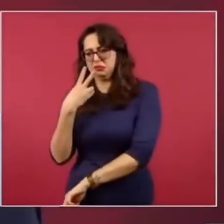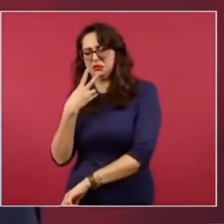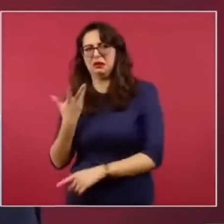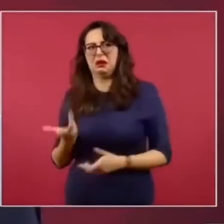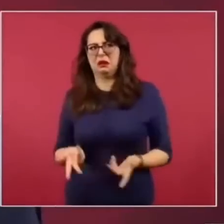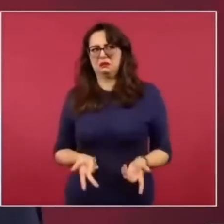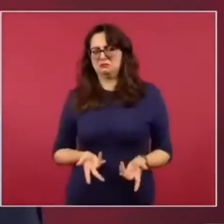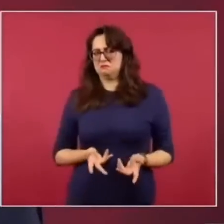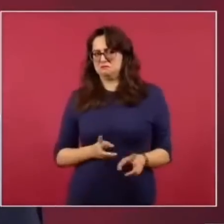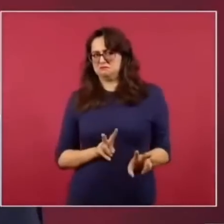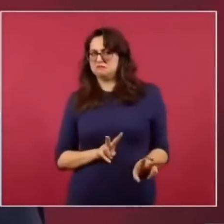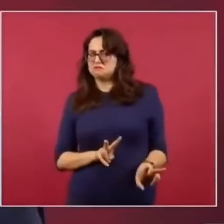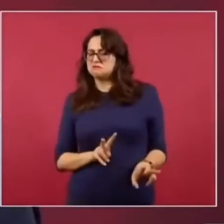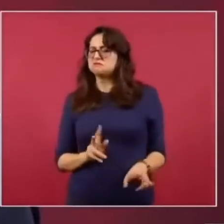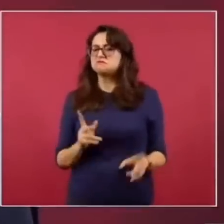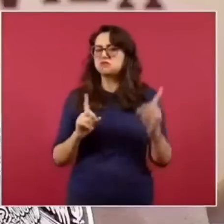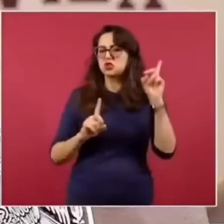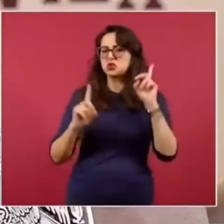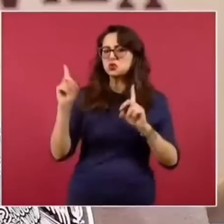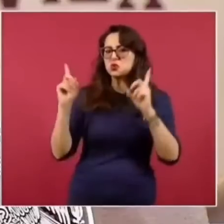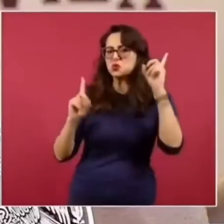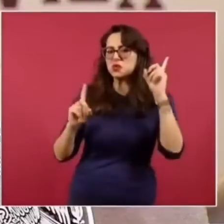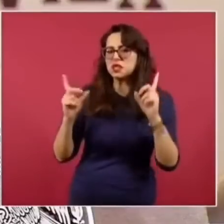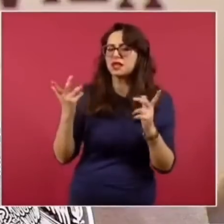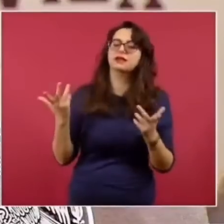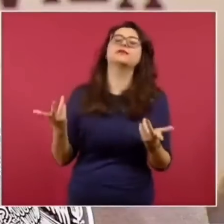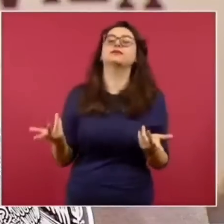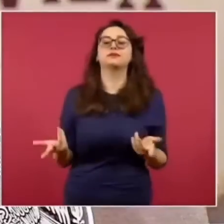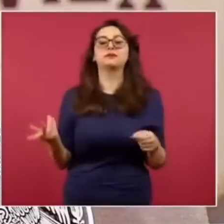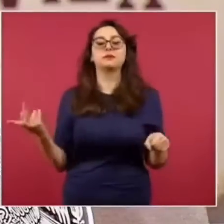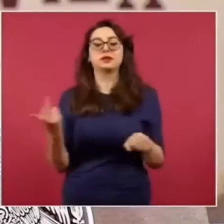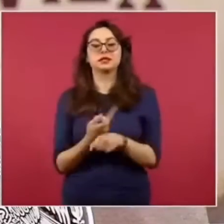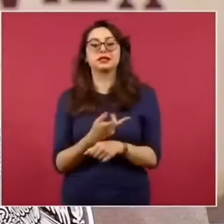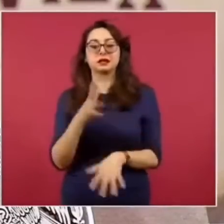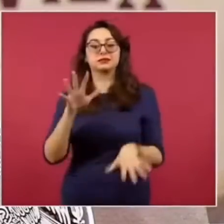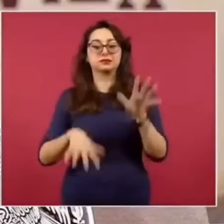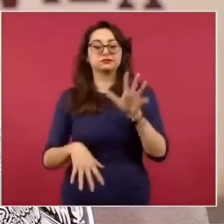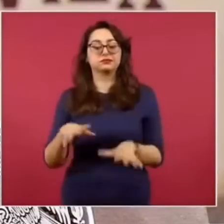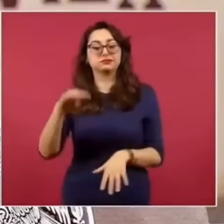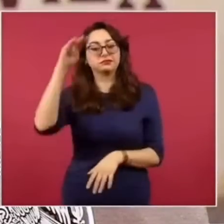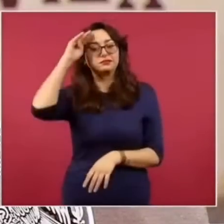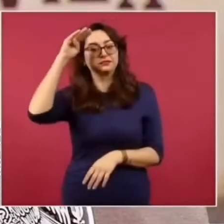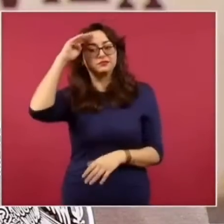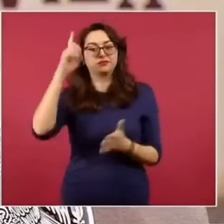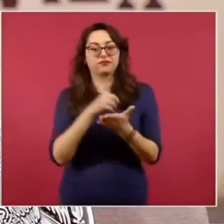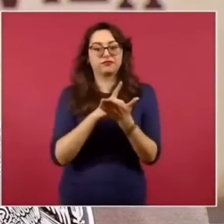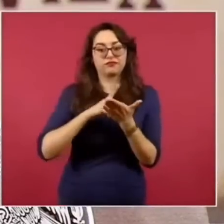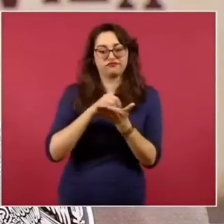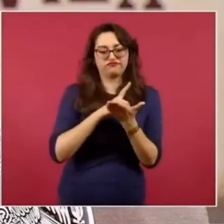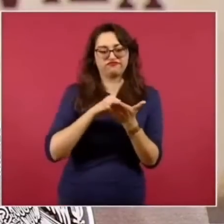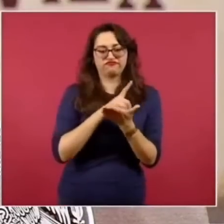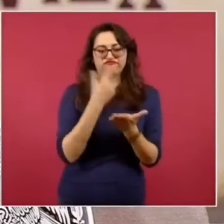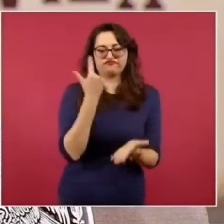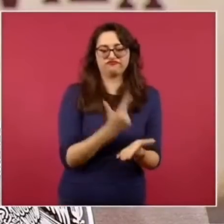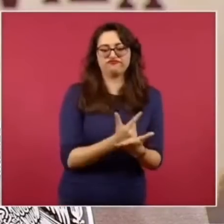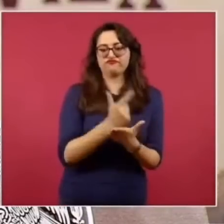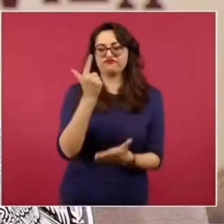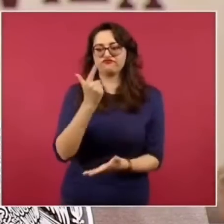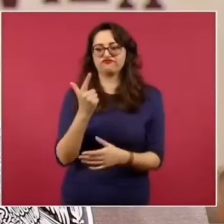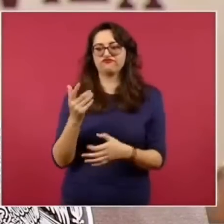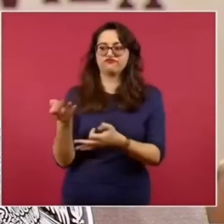inmediatamente graves, tanto en su forma de atrapar a la juventud en el hábito, en la